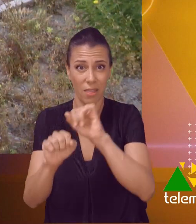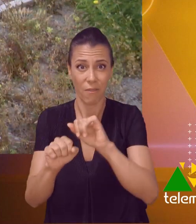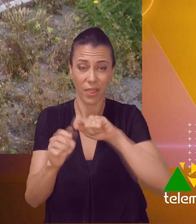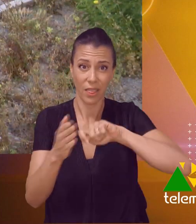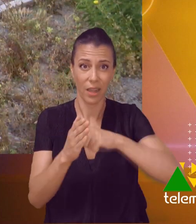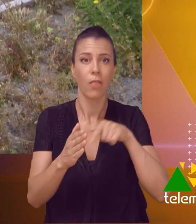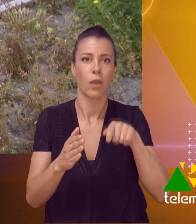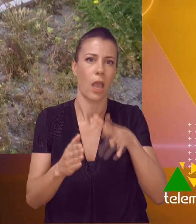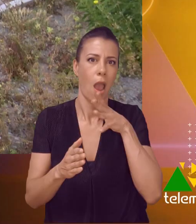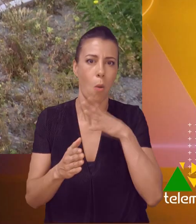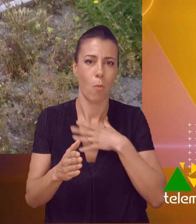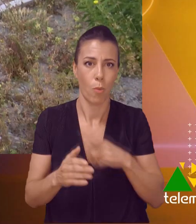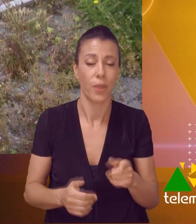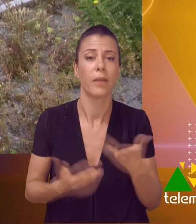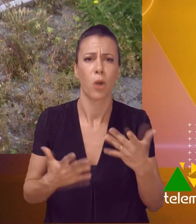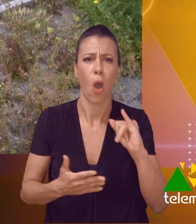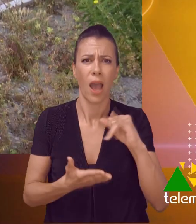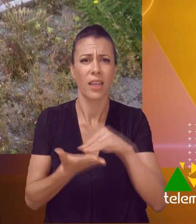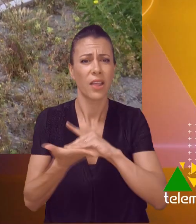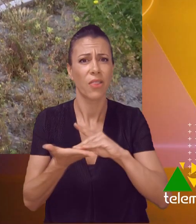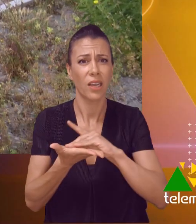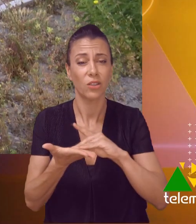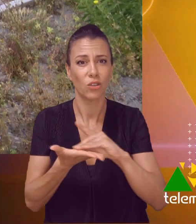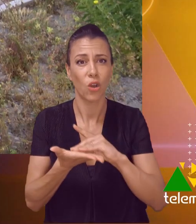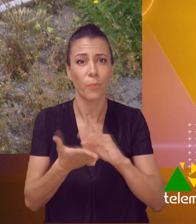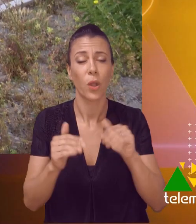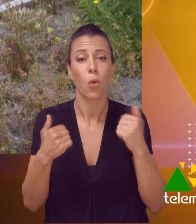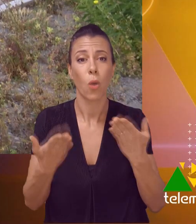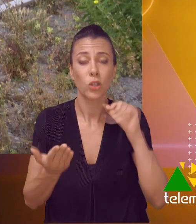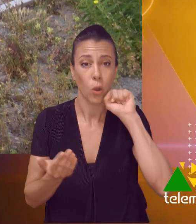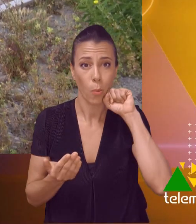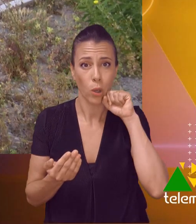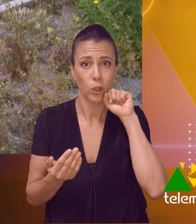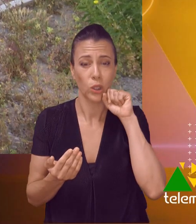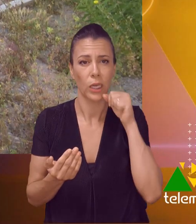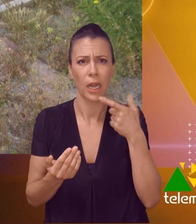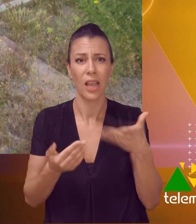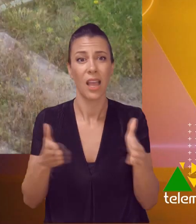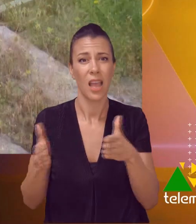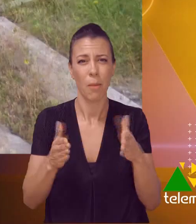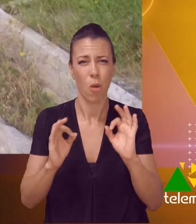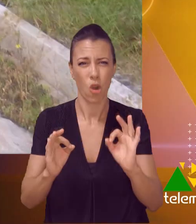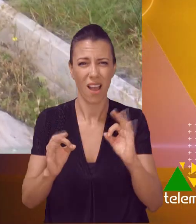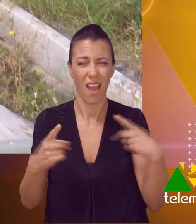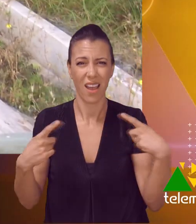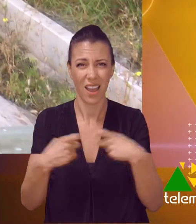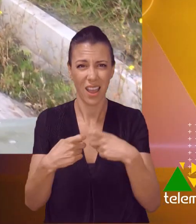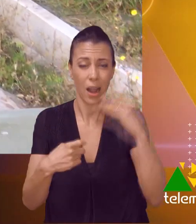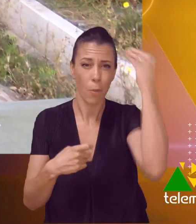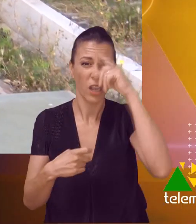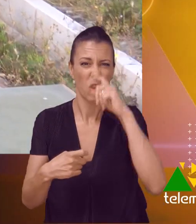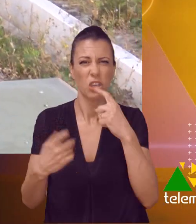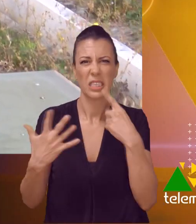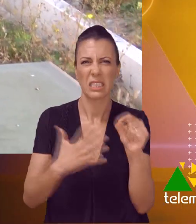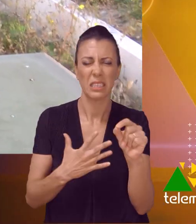¿no? Este aljibe, y hay datos de cuando Motril está en la época de la Guerra de los Moriscos, finales de los años 60